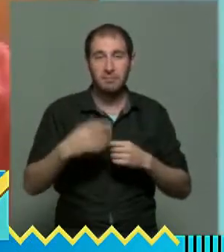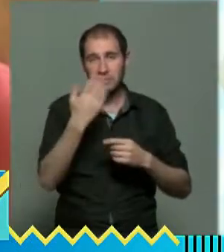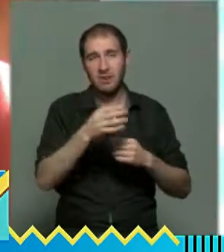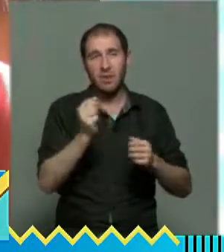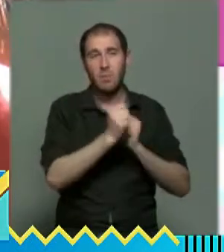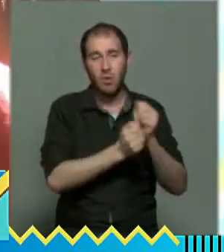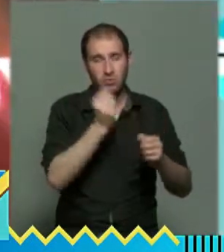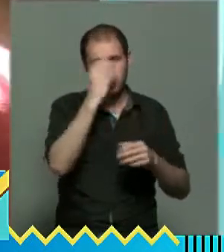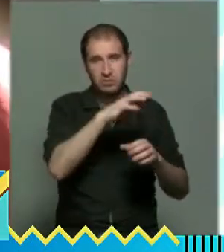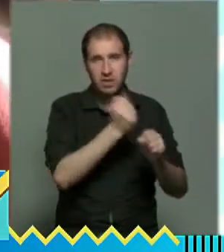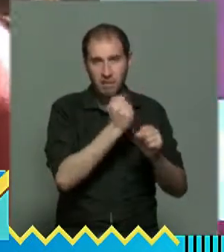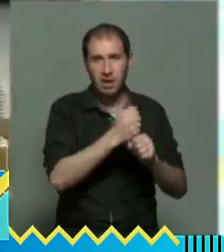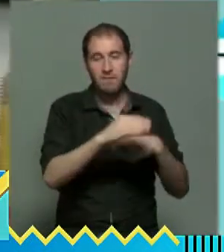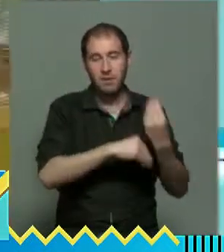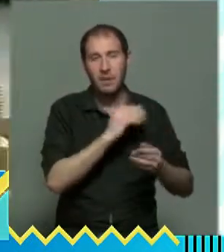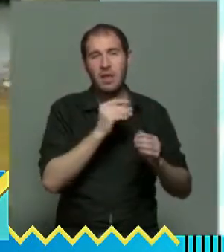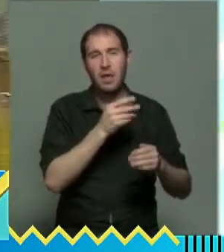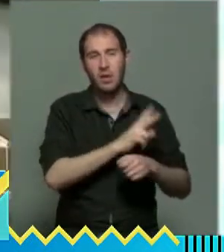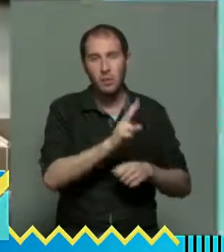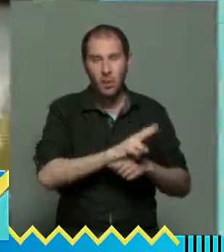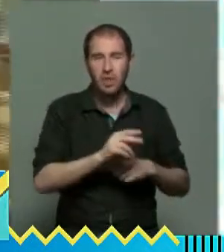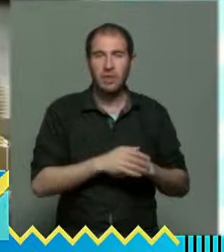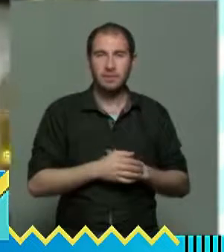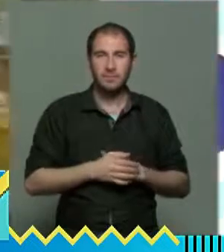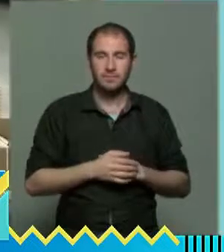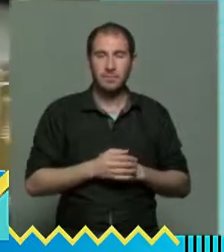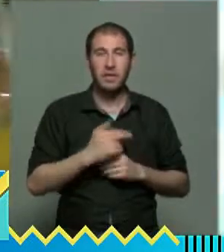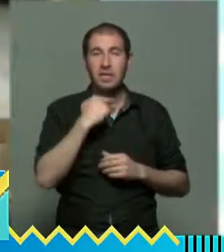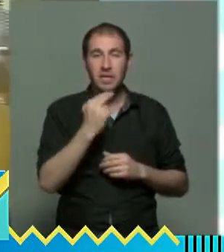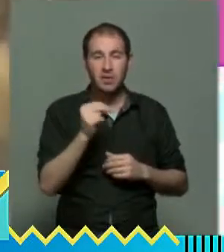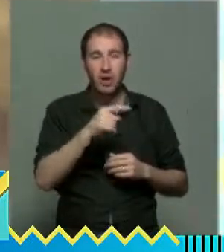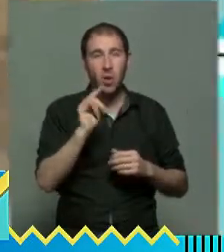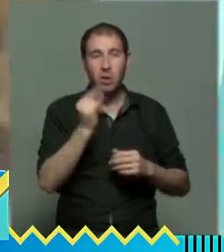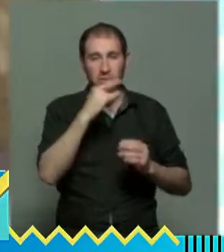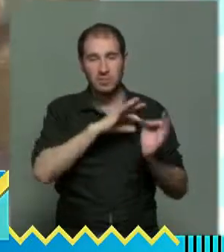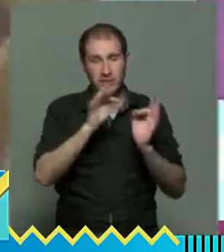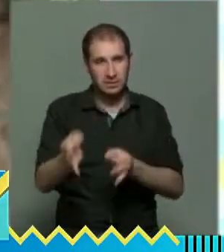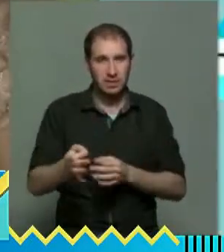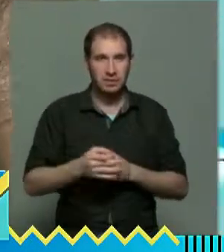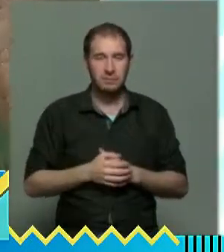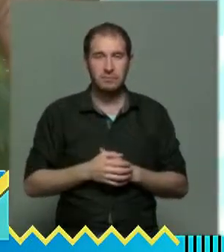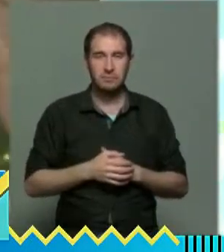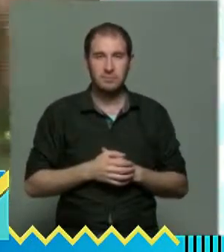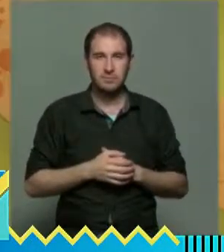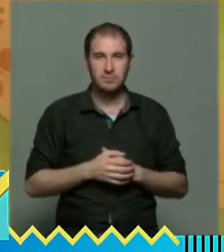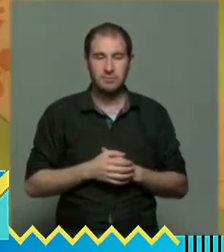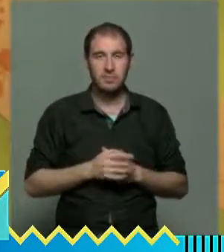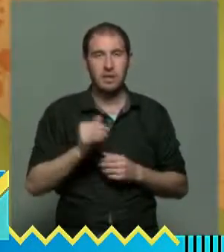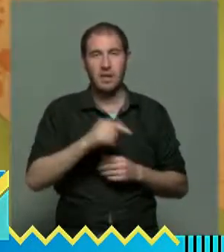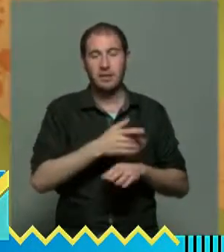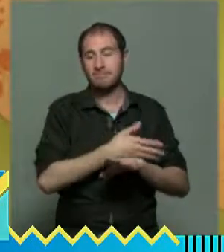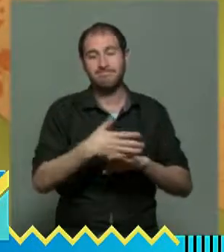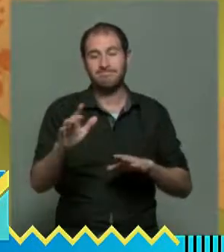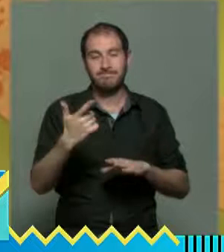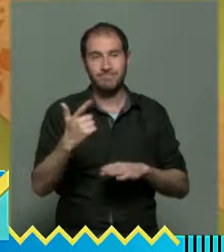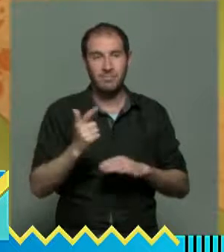está atrás trabajando, que sostiene a su familia, que plantea, digamos, que los hijos puedan llegar a la universidad. Digo, me parece que, digamos, no hay una continuidad,